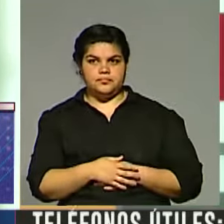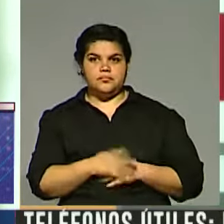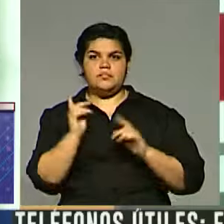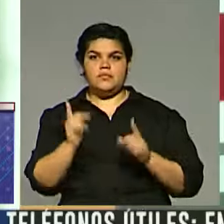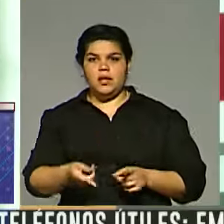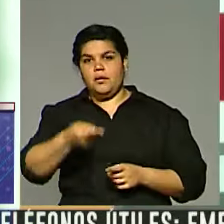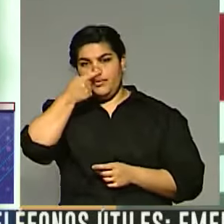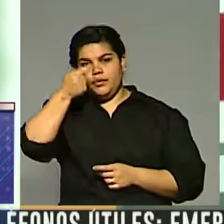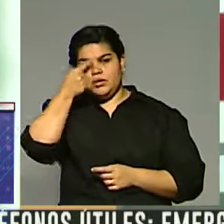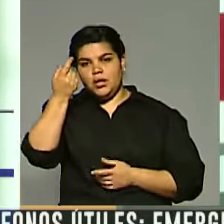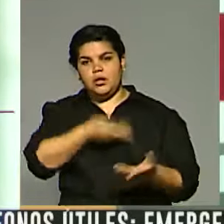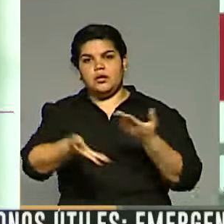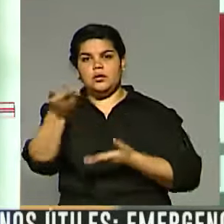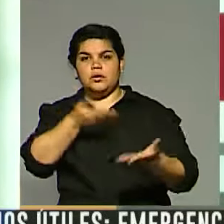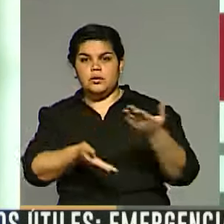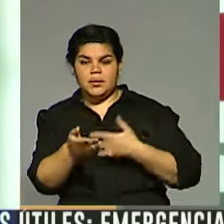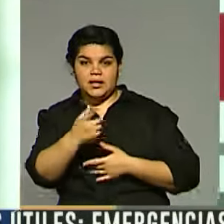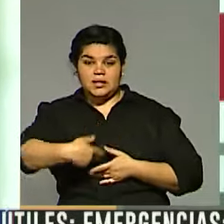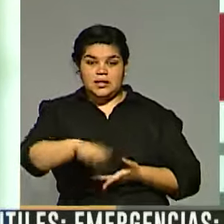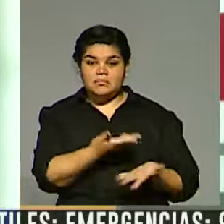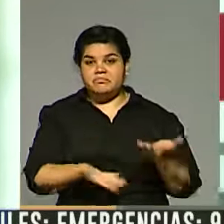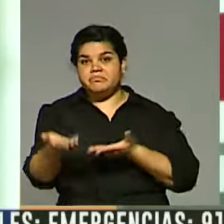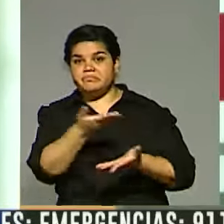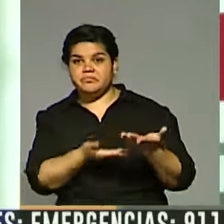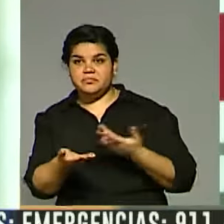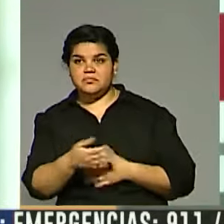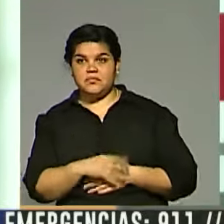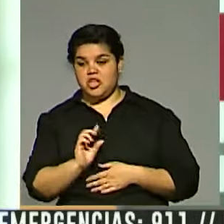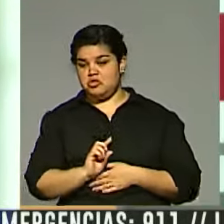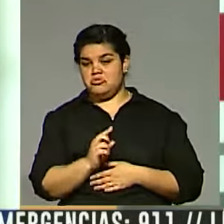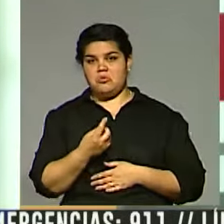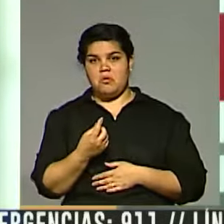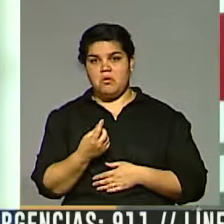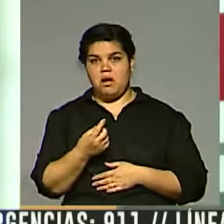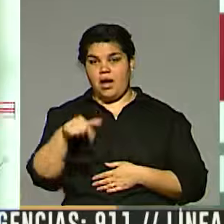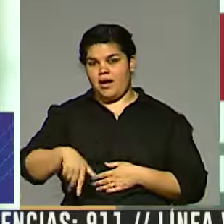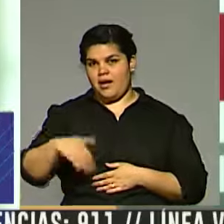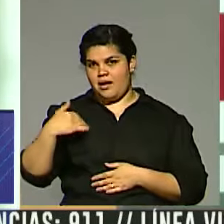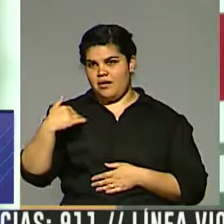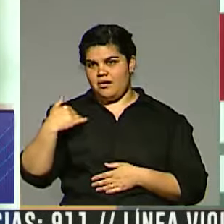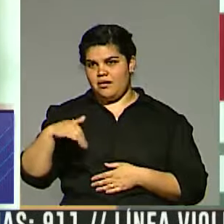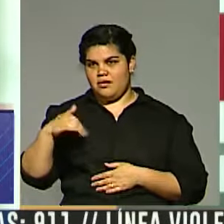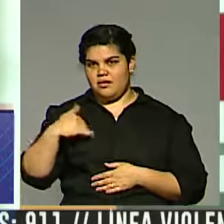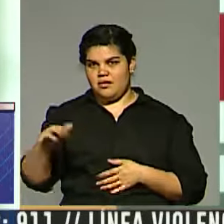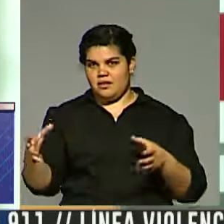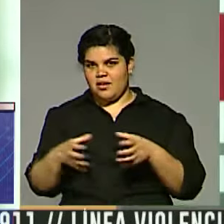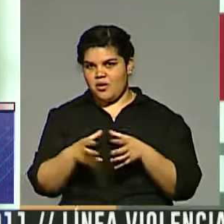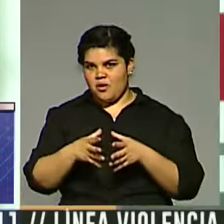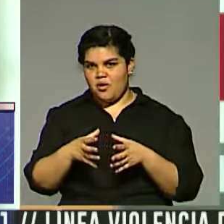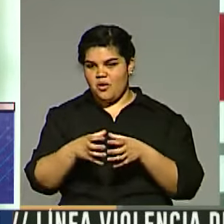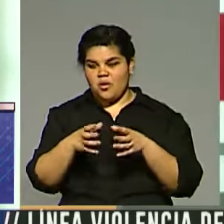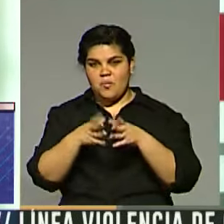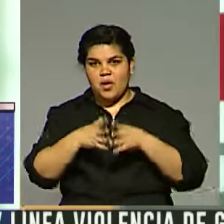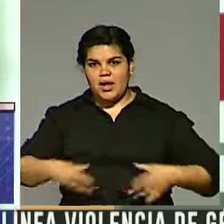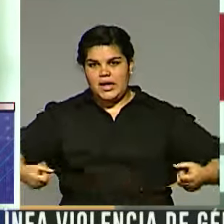algunas curiosidades con ustedes porque, lo decíamos, están los All Blacks aquí en Argentina, estaban paseando el otro día, por ejemplo, los perros le ladraban por